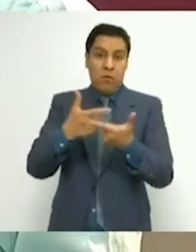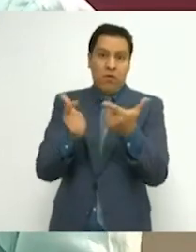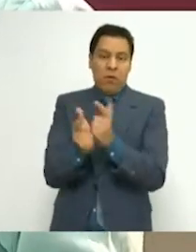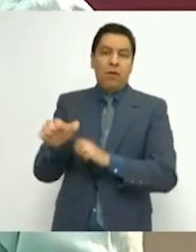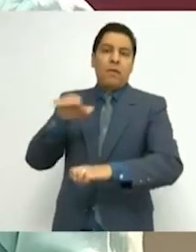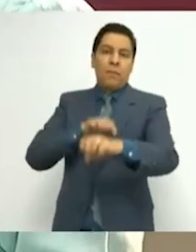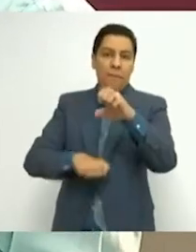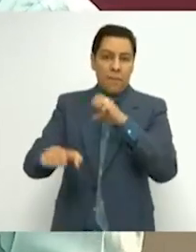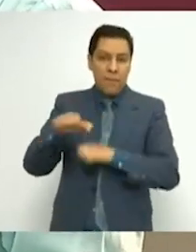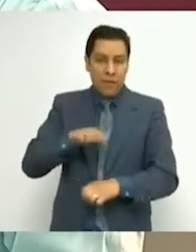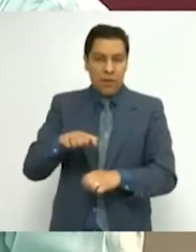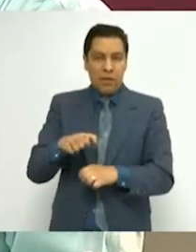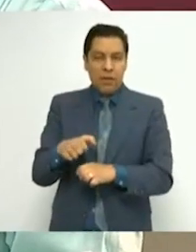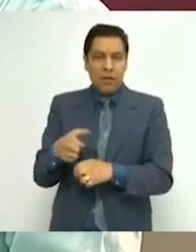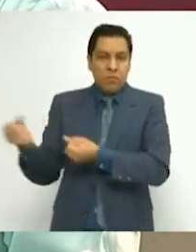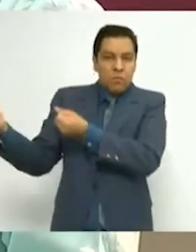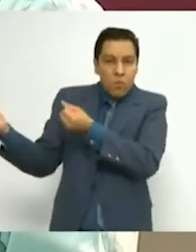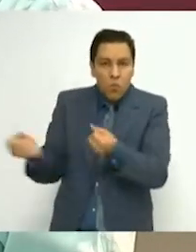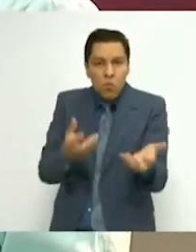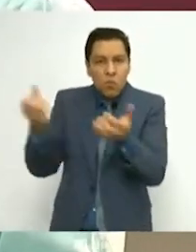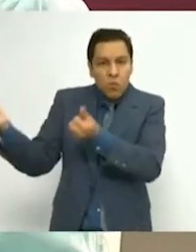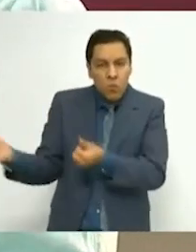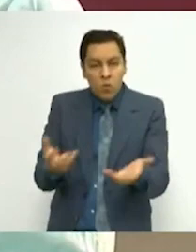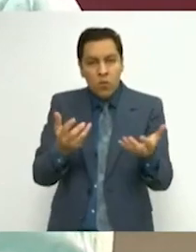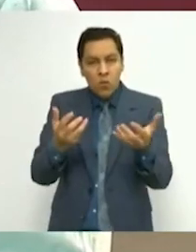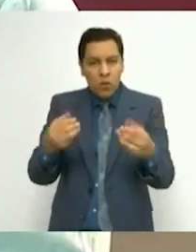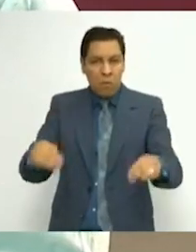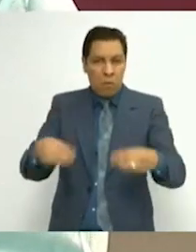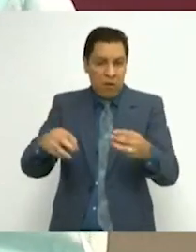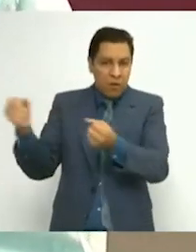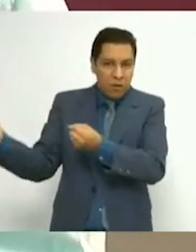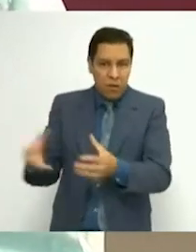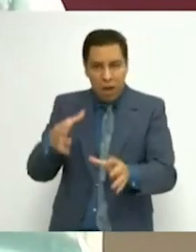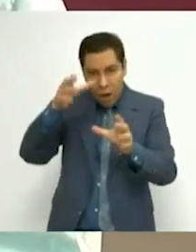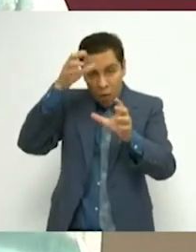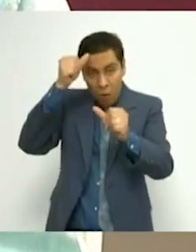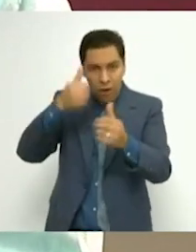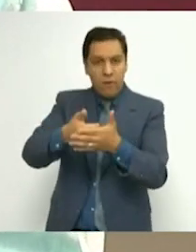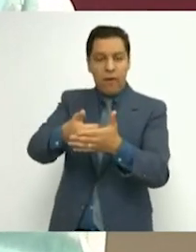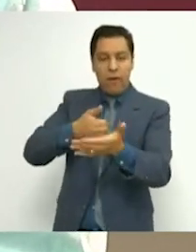también a distribuidores, a comerciantes, porque se llegó a un acuerdo